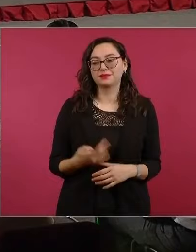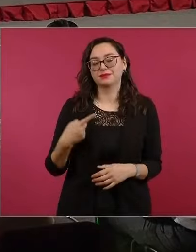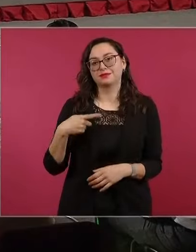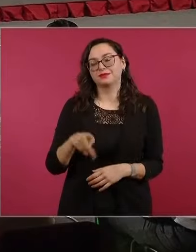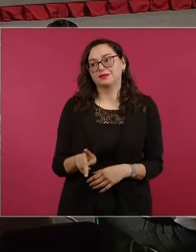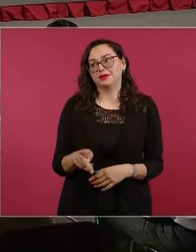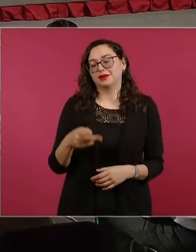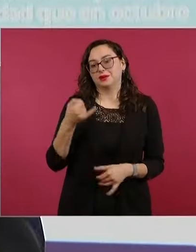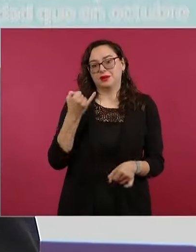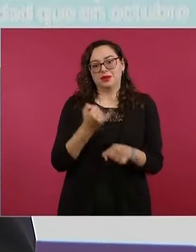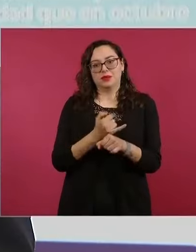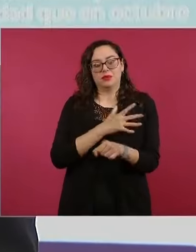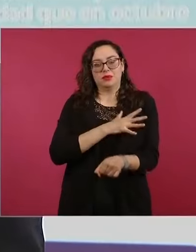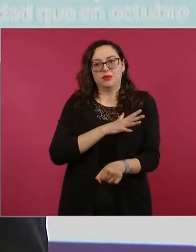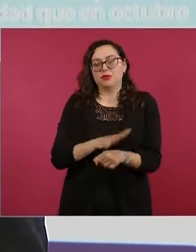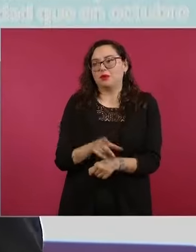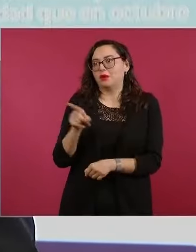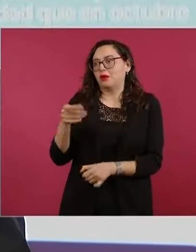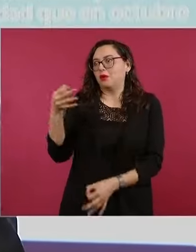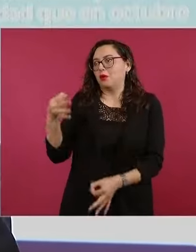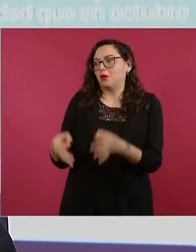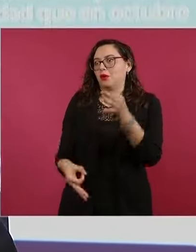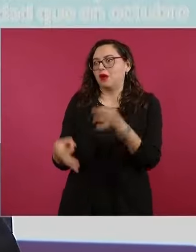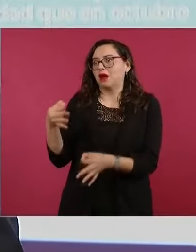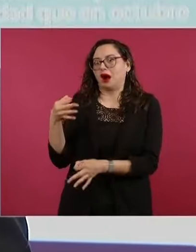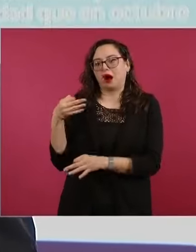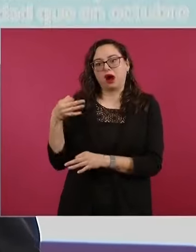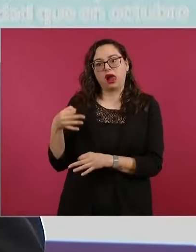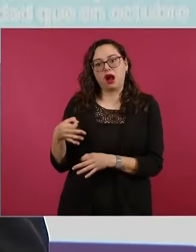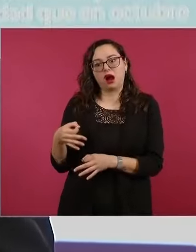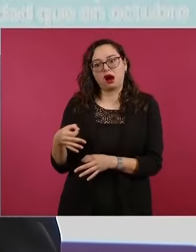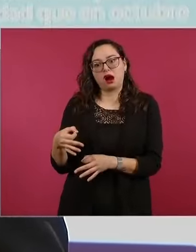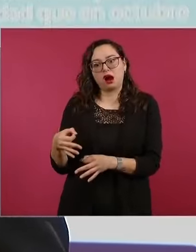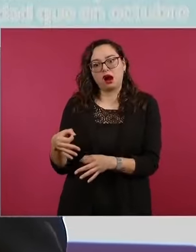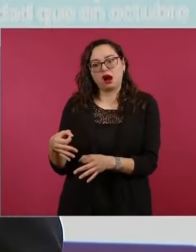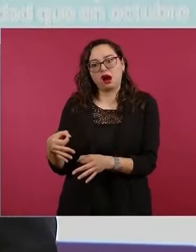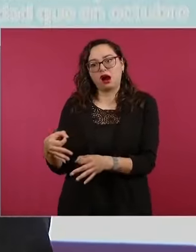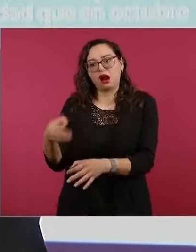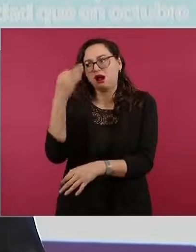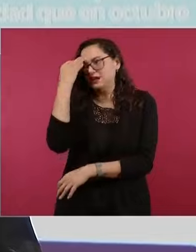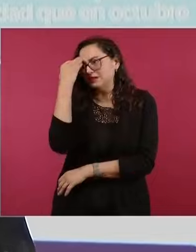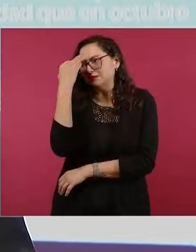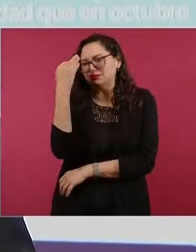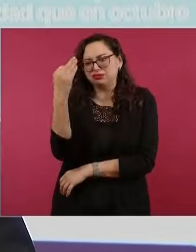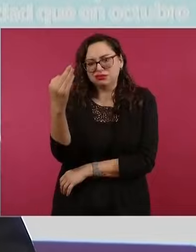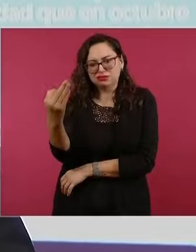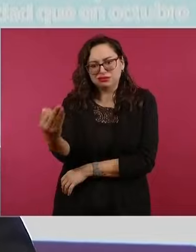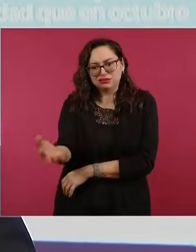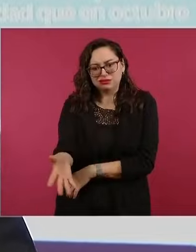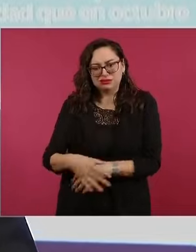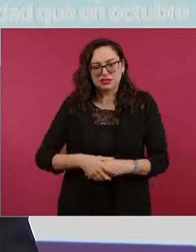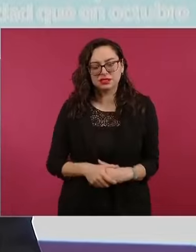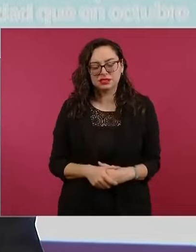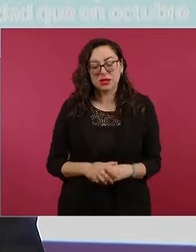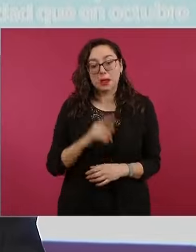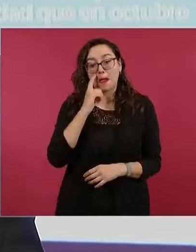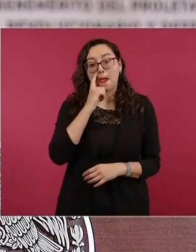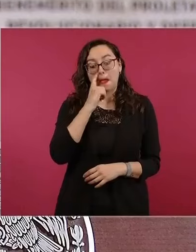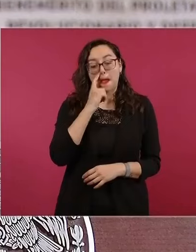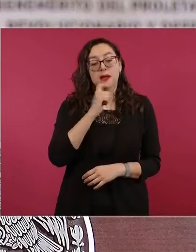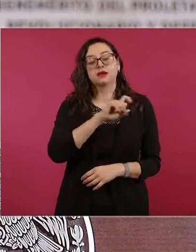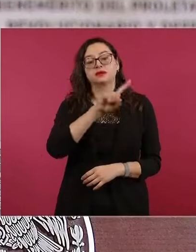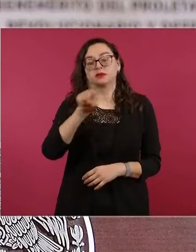cada instancia judicial. Posteriormente, la empresa interpuso un juicio de amparo,